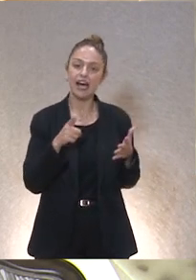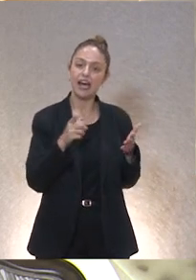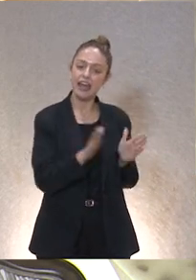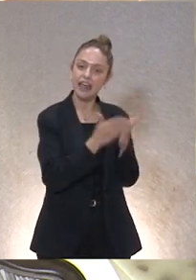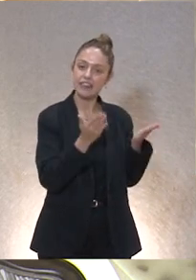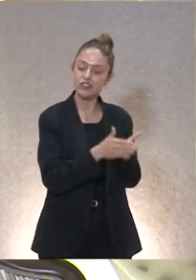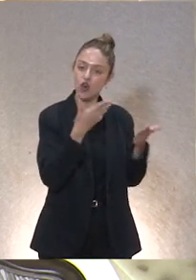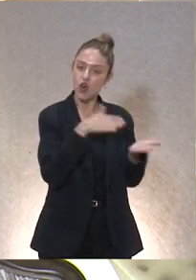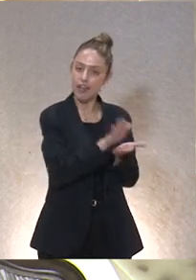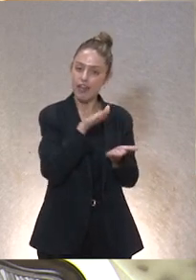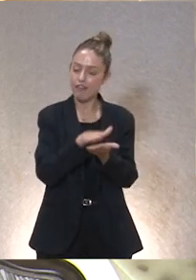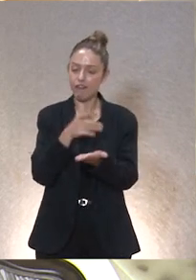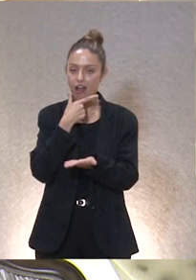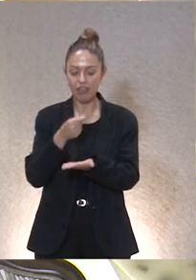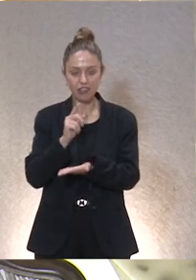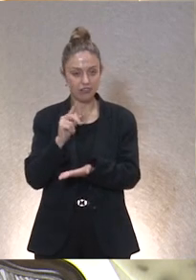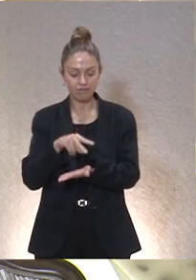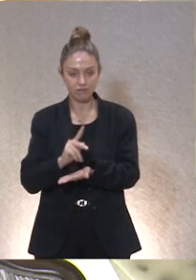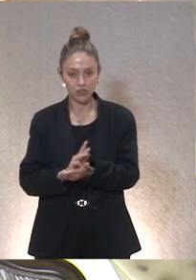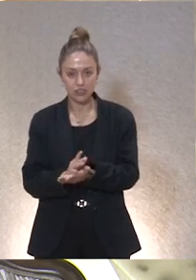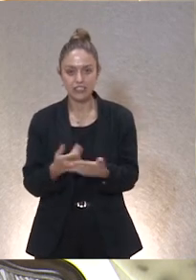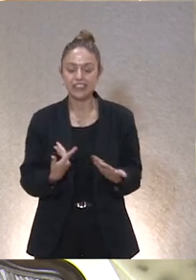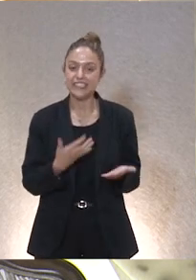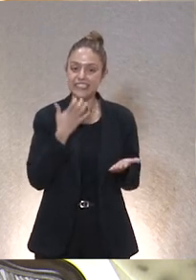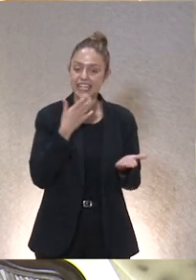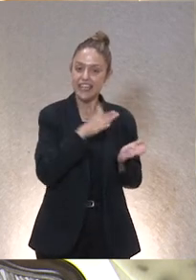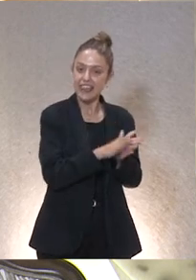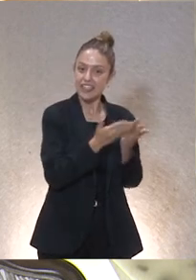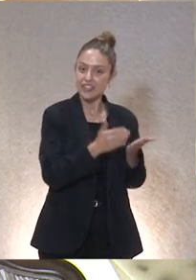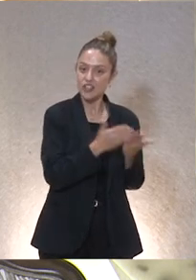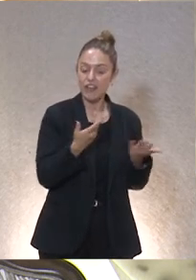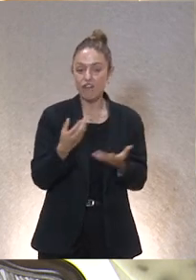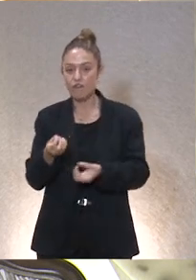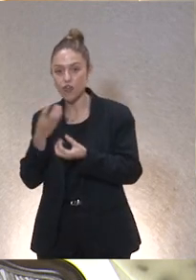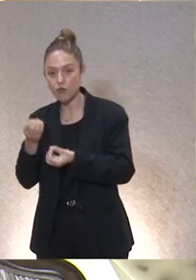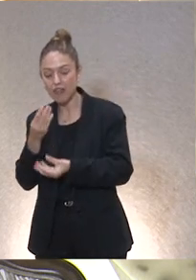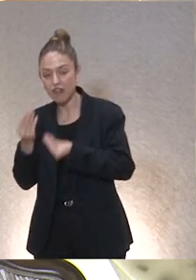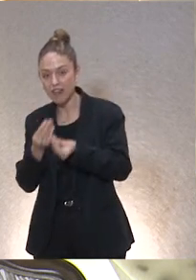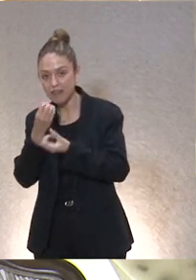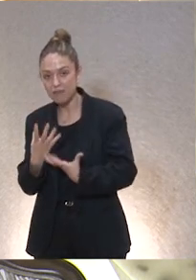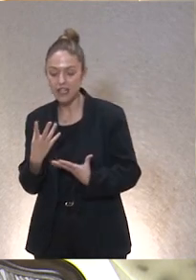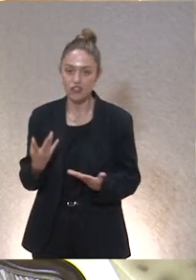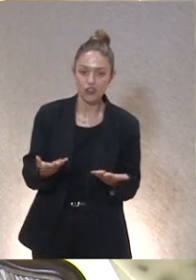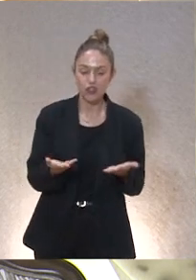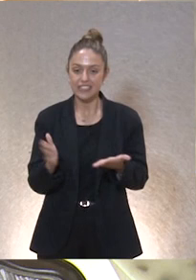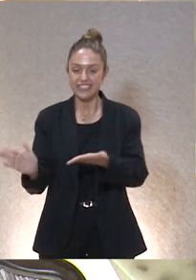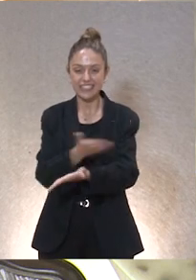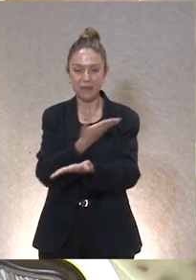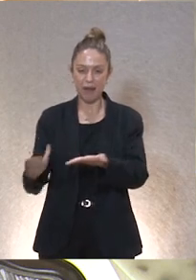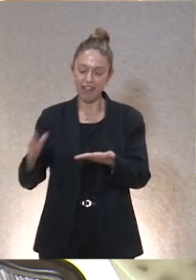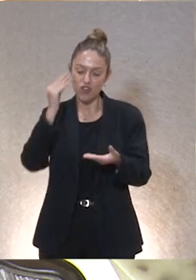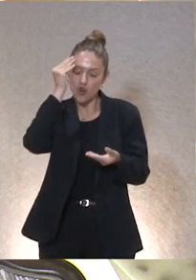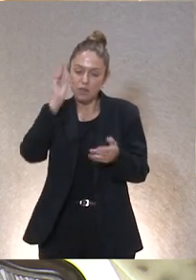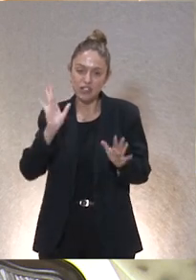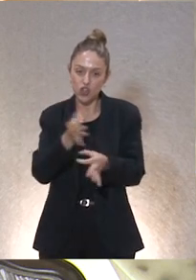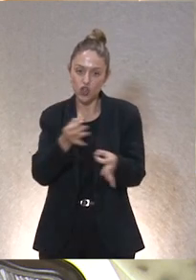fácil y el que hace editoriales bien no hace la información bien ent Yo ahí Creo en la separación pero